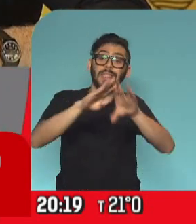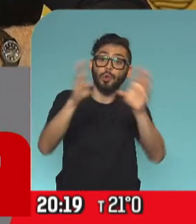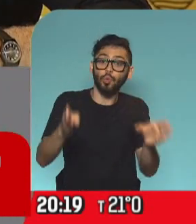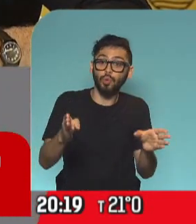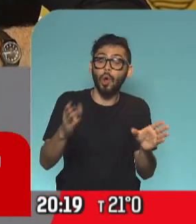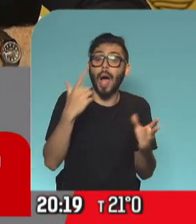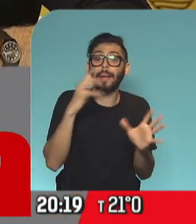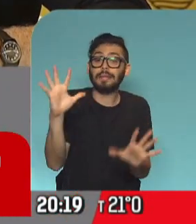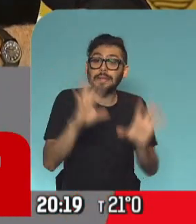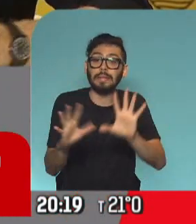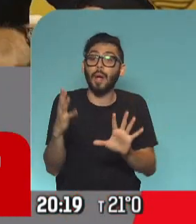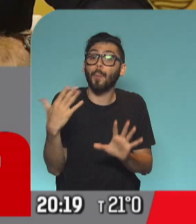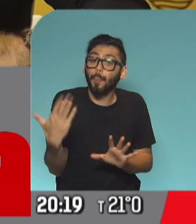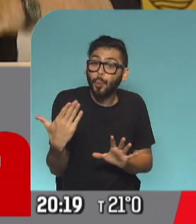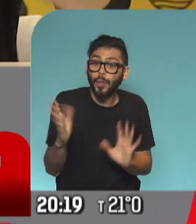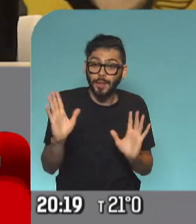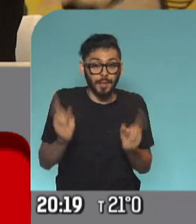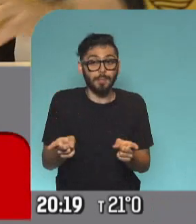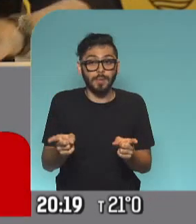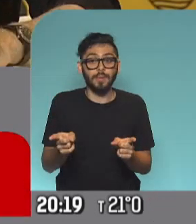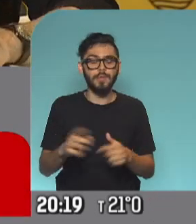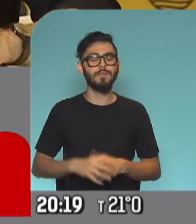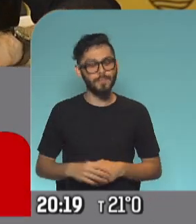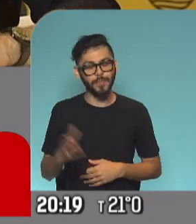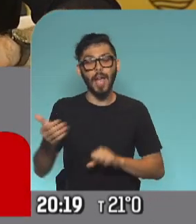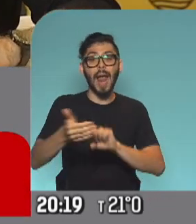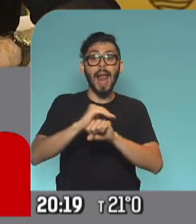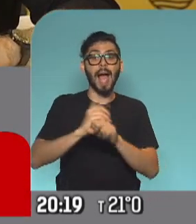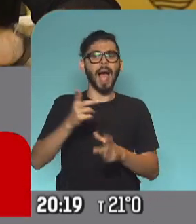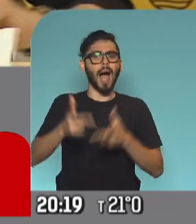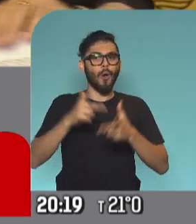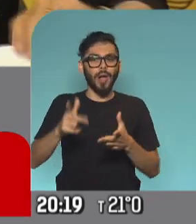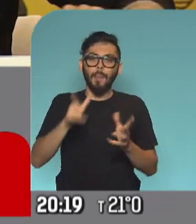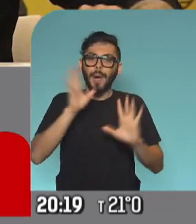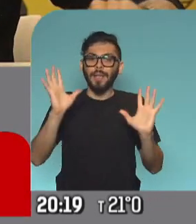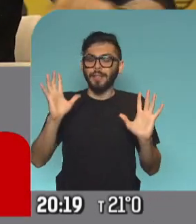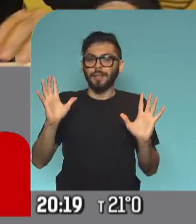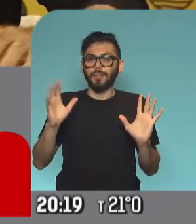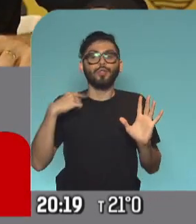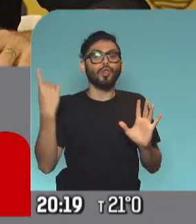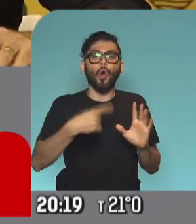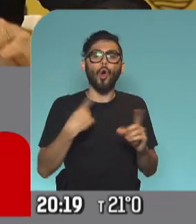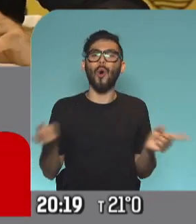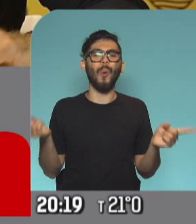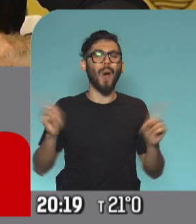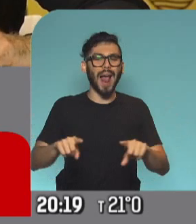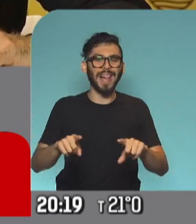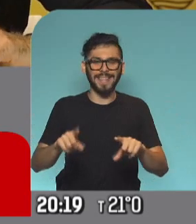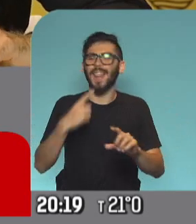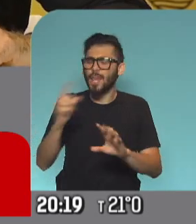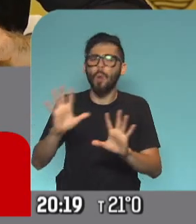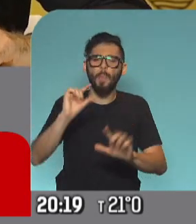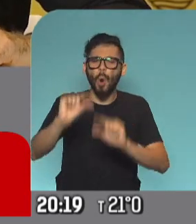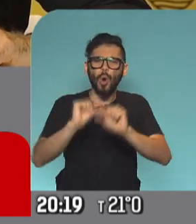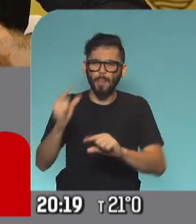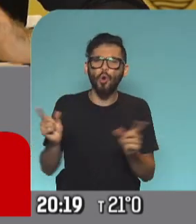educativas, de lo que puedan hacer. Sí, así planteado uno lo escucha a Horacio Rodríguez Larreta y parece que van a volver todos los chicos a clases, si bien él aclaró que iba a ser progresivo.